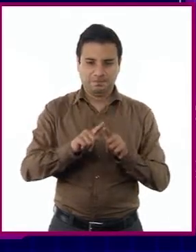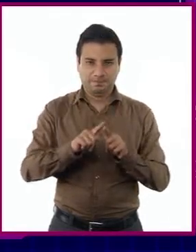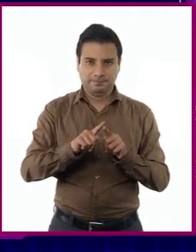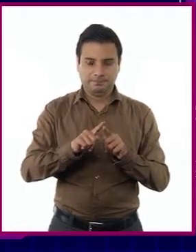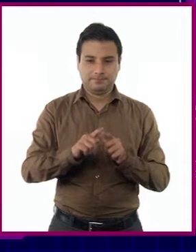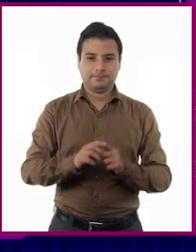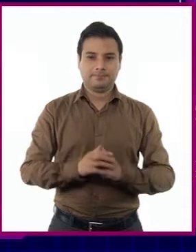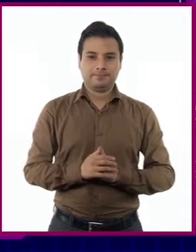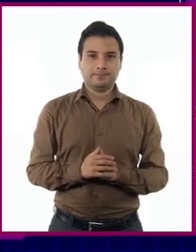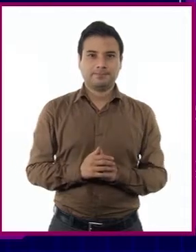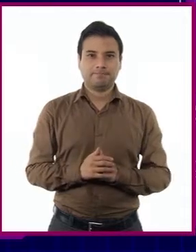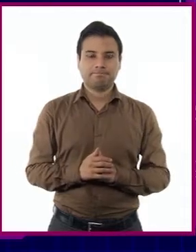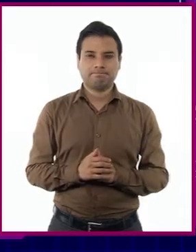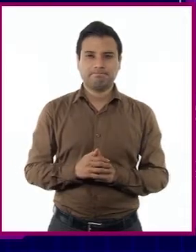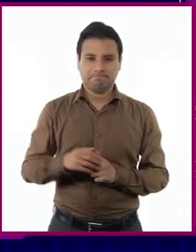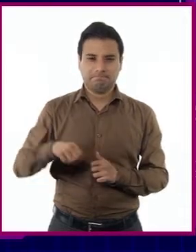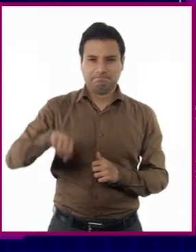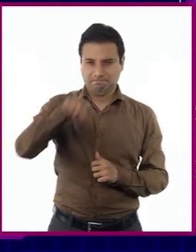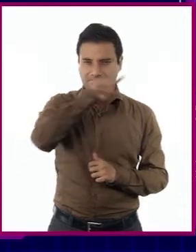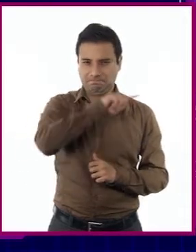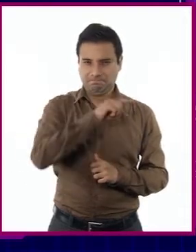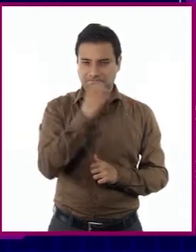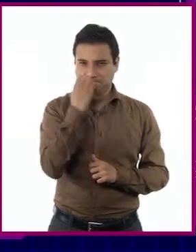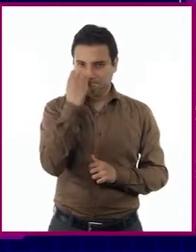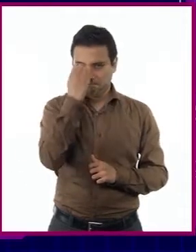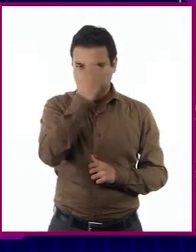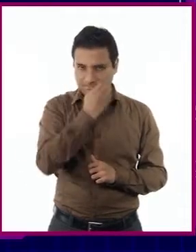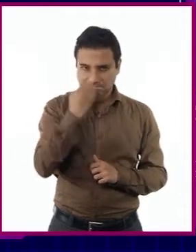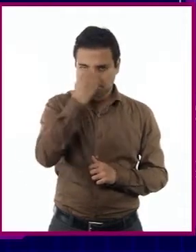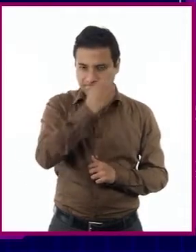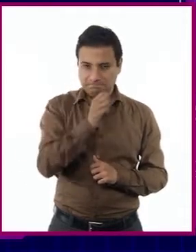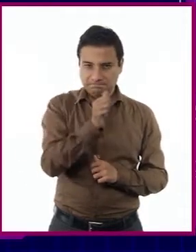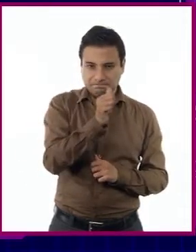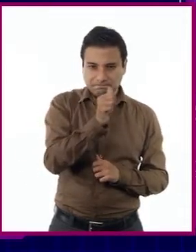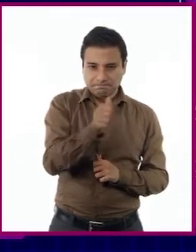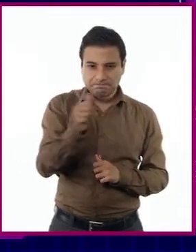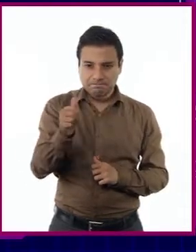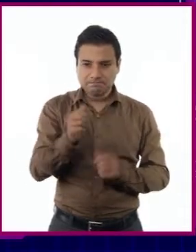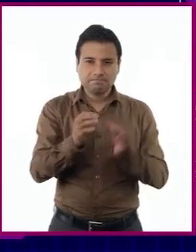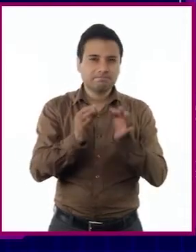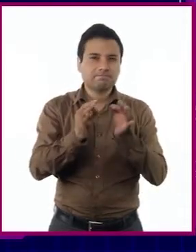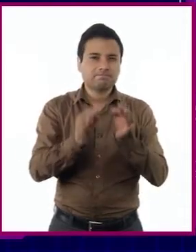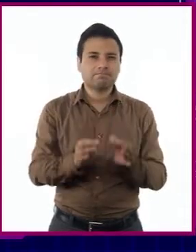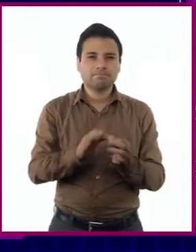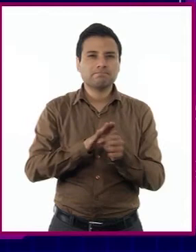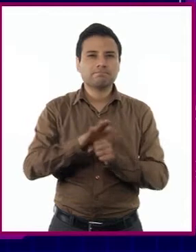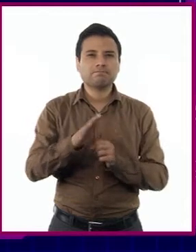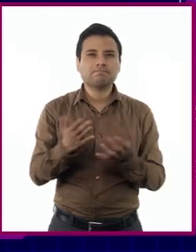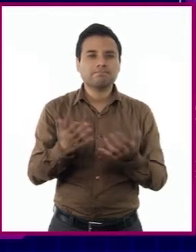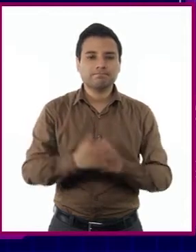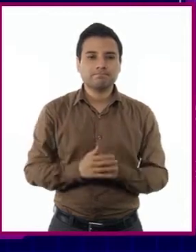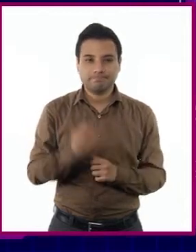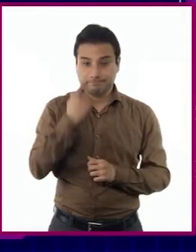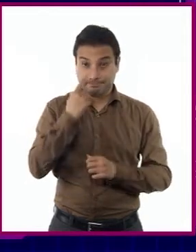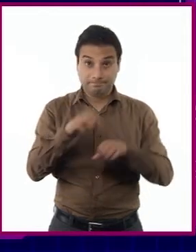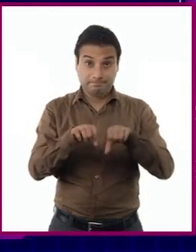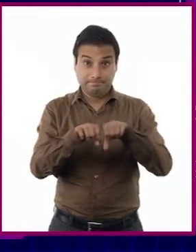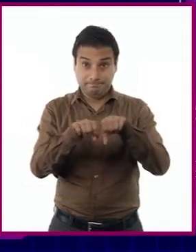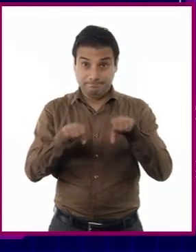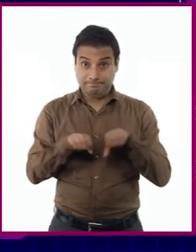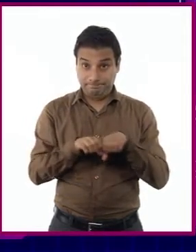casa analicen cada una y elijan la que consideren correcta el equipo 1